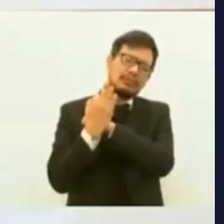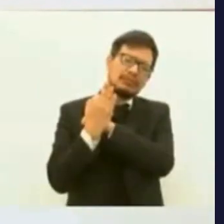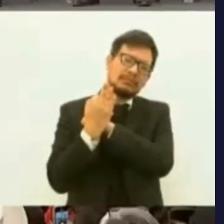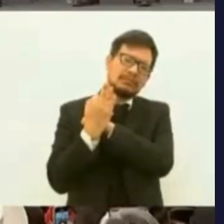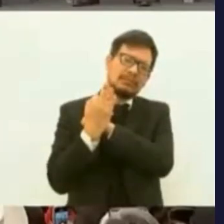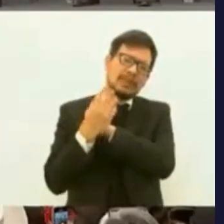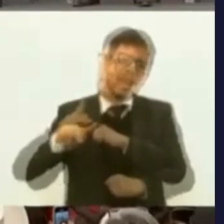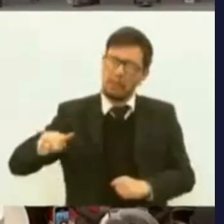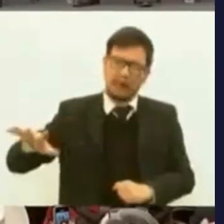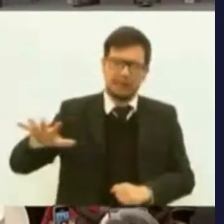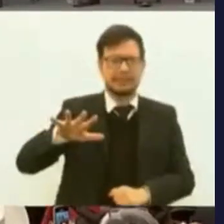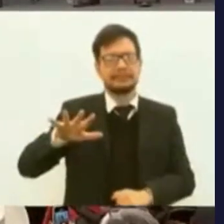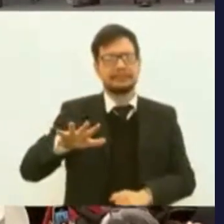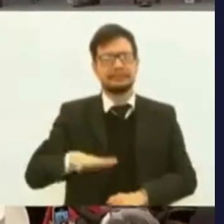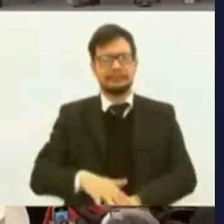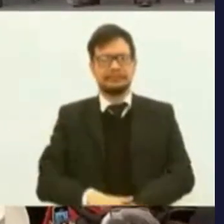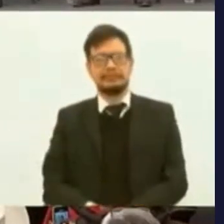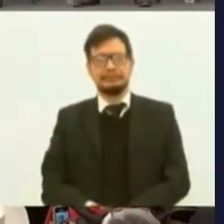¡No se oye!